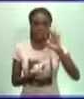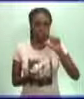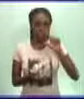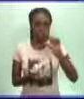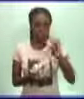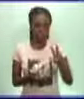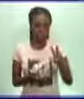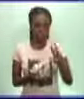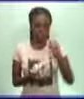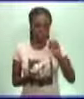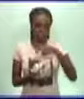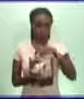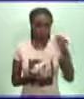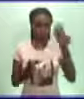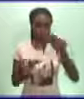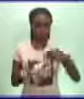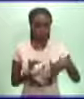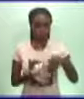en Nueva York en